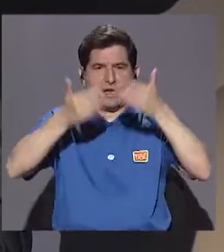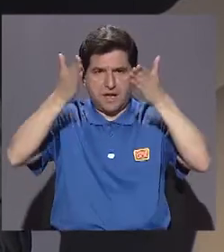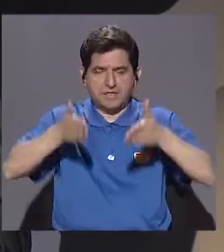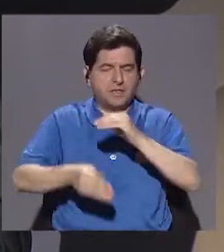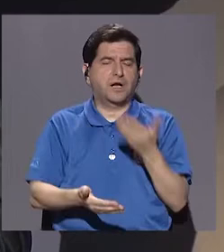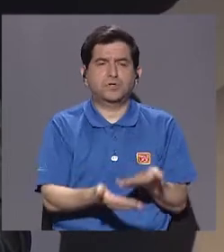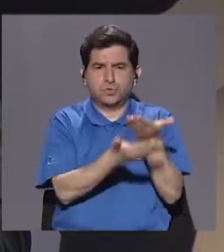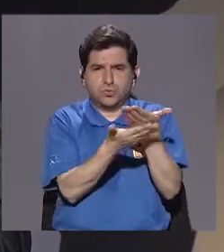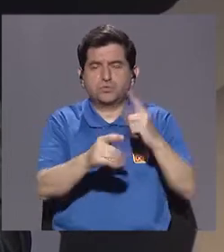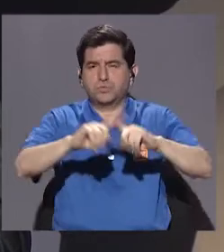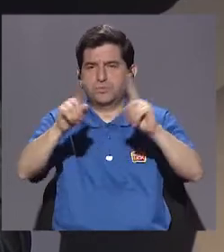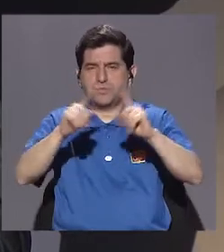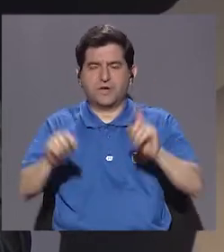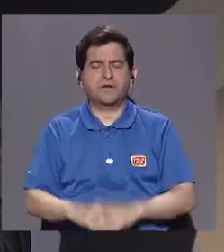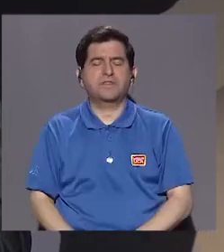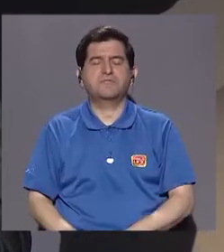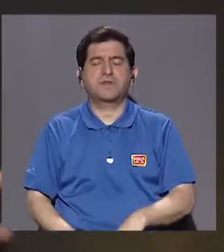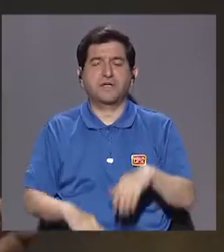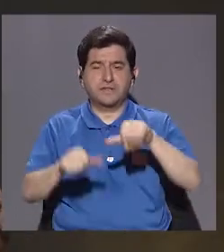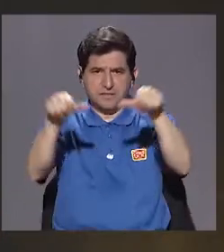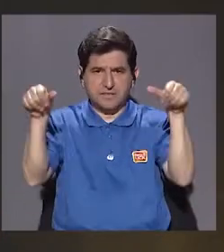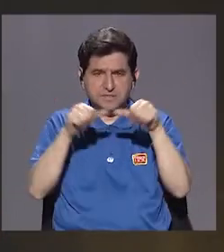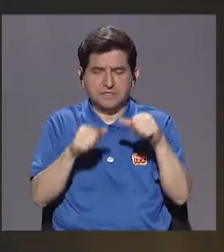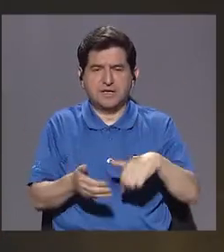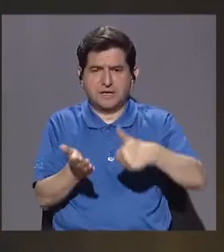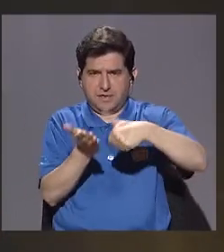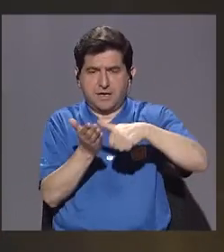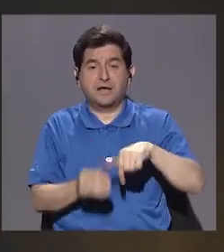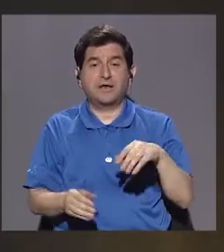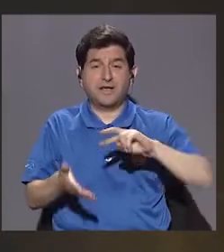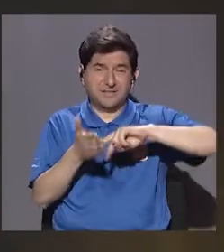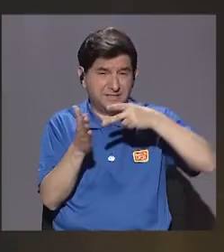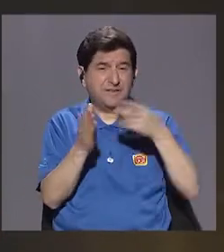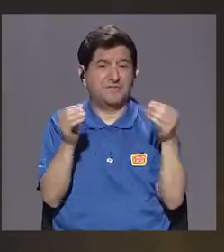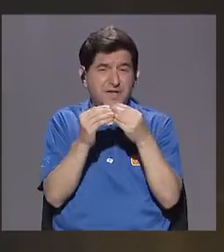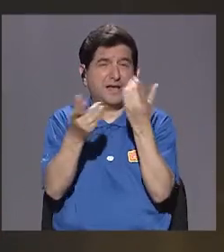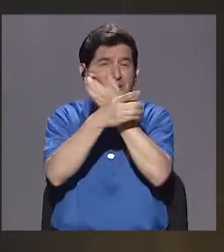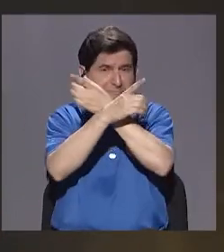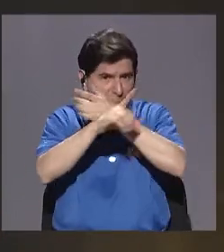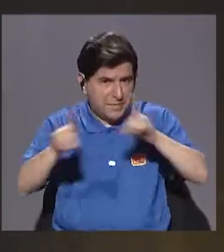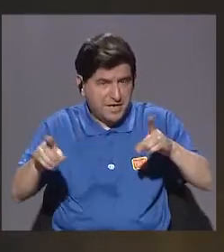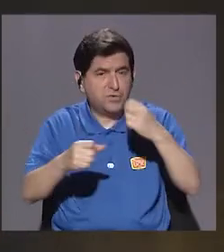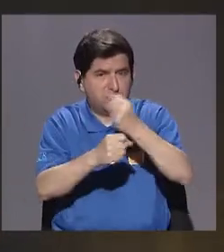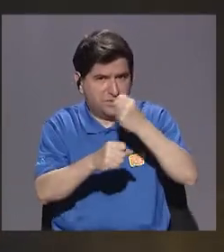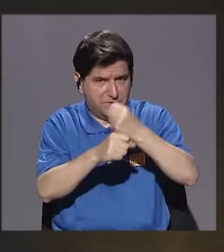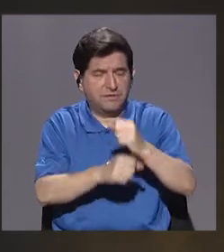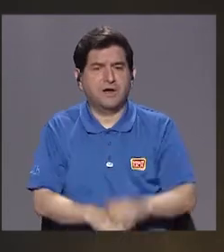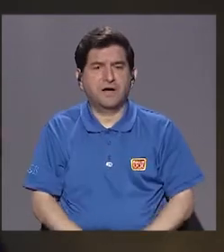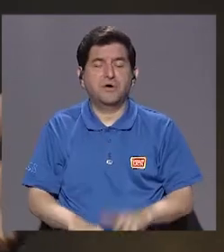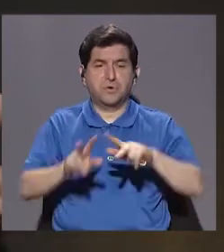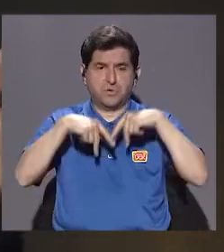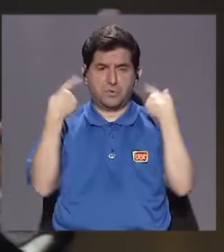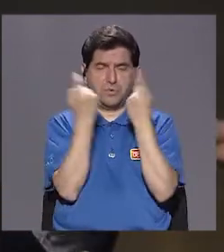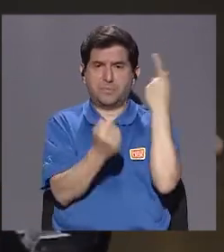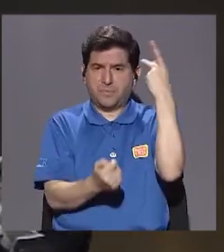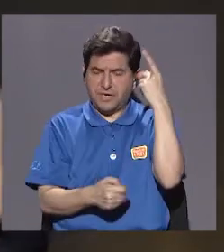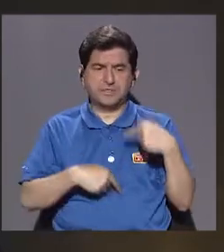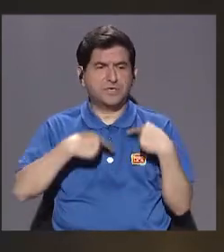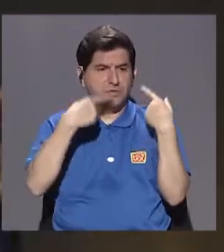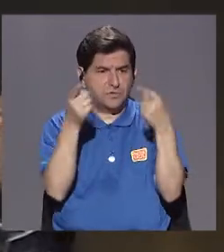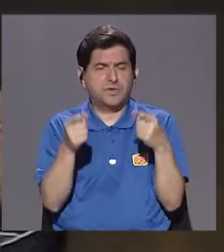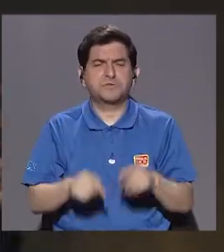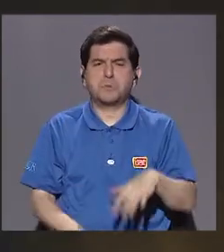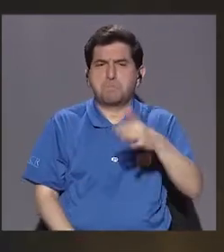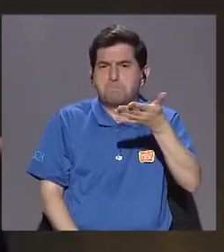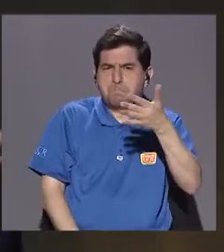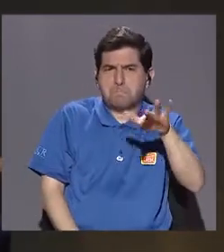para los diferentes puestos de eso es un poco hacer más democracia y que los partidos políticos vayan a las urnas